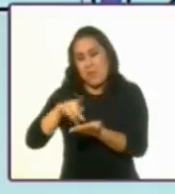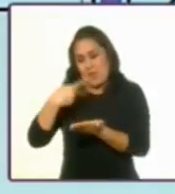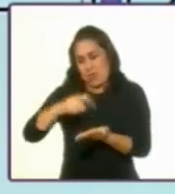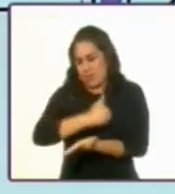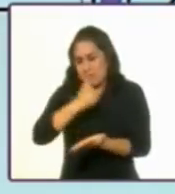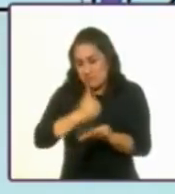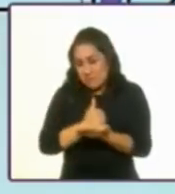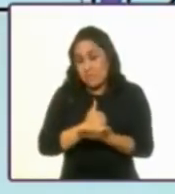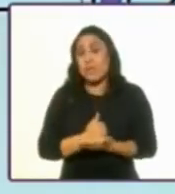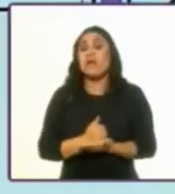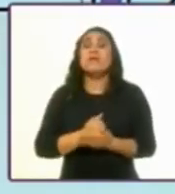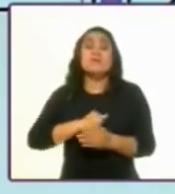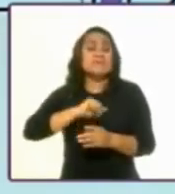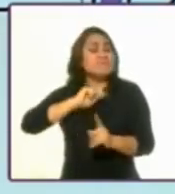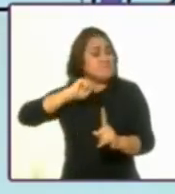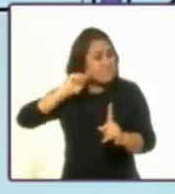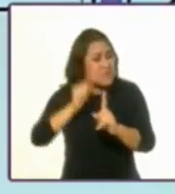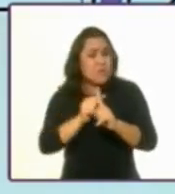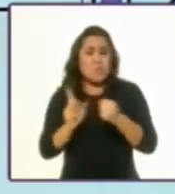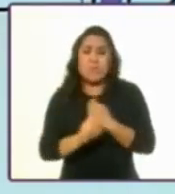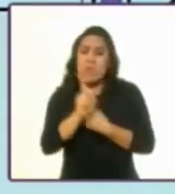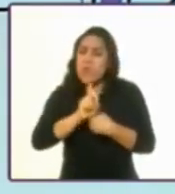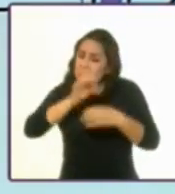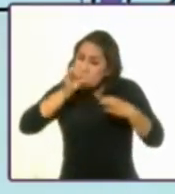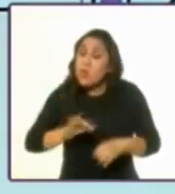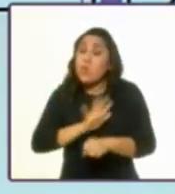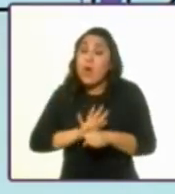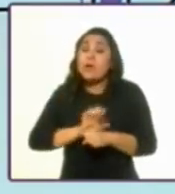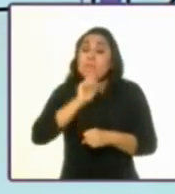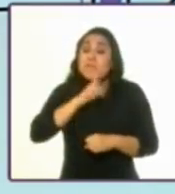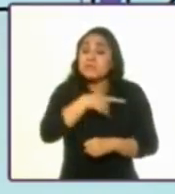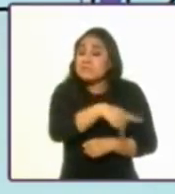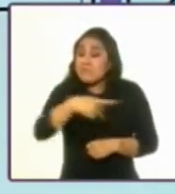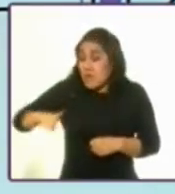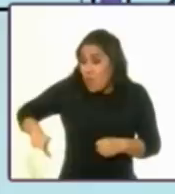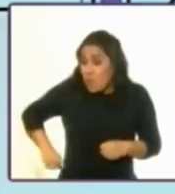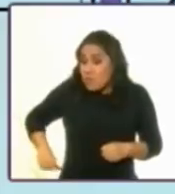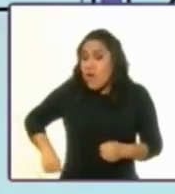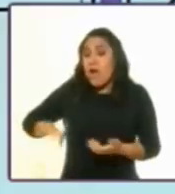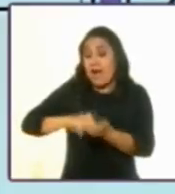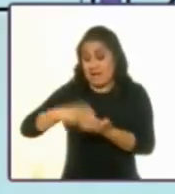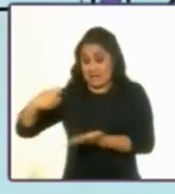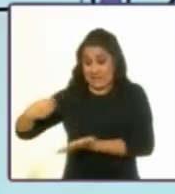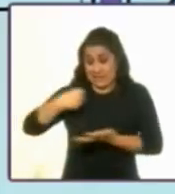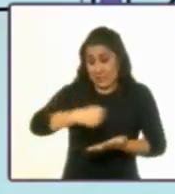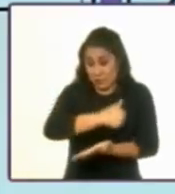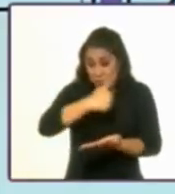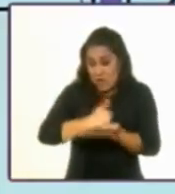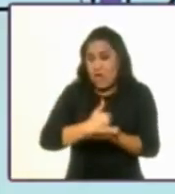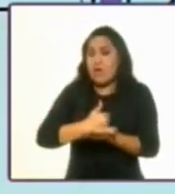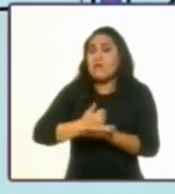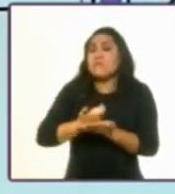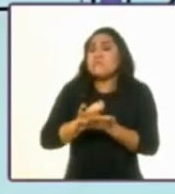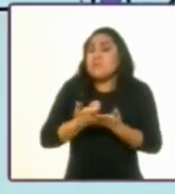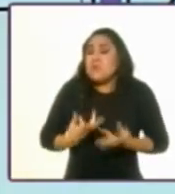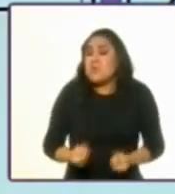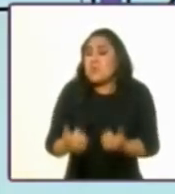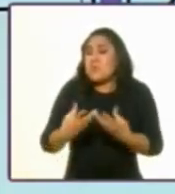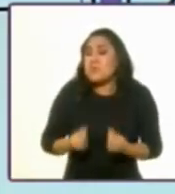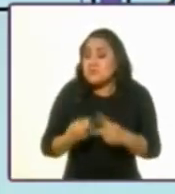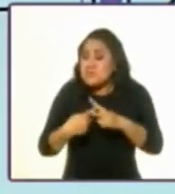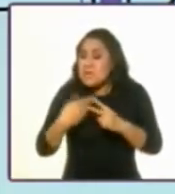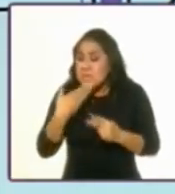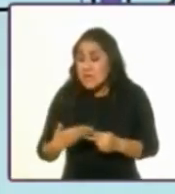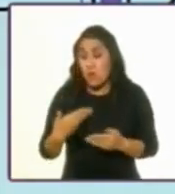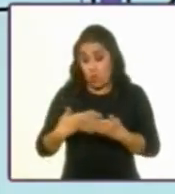pero el problema verdadero el problema de raíz es que nuestros gobiernos han utilizado mal el presupuesto en la ciudad hoy tenemos 35